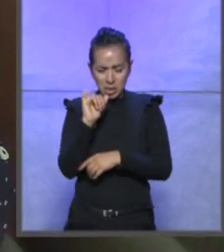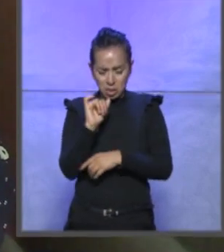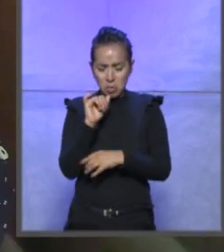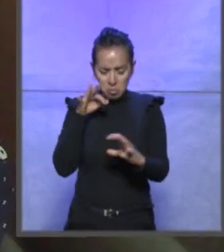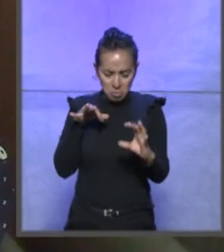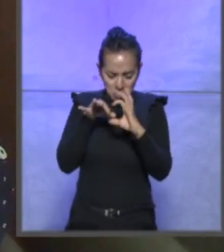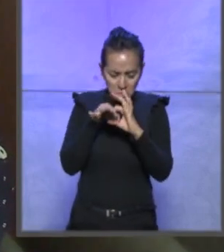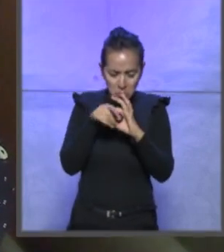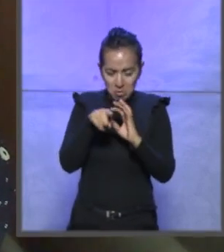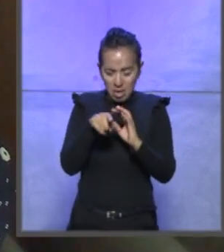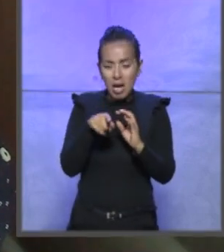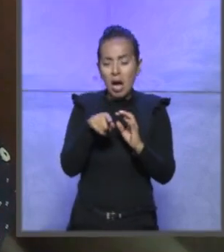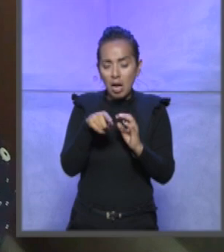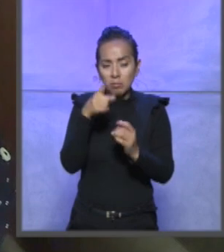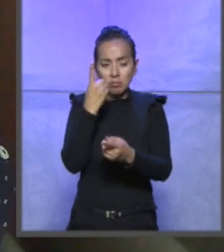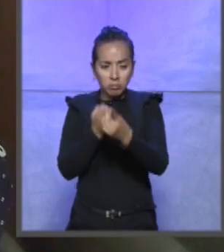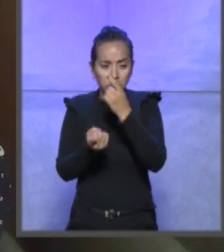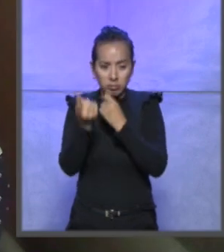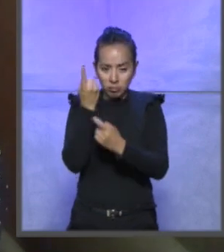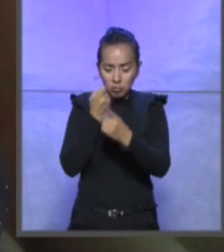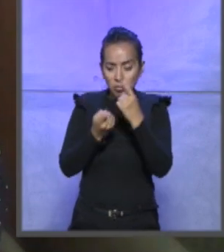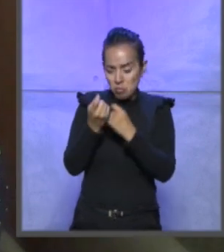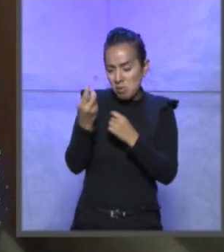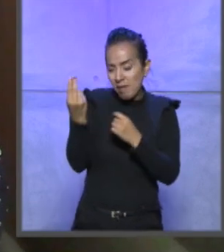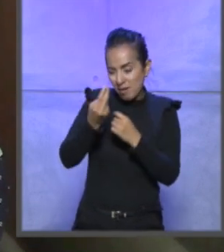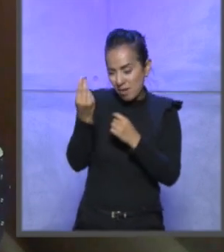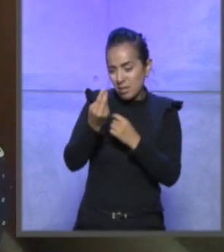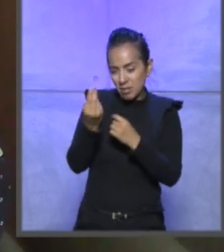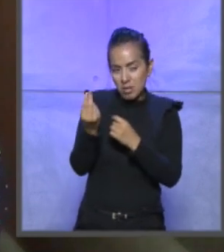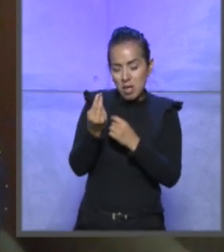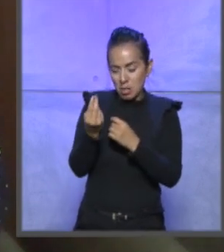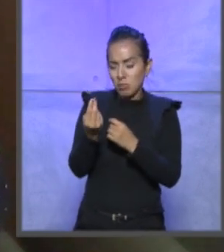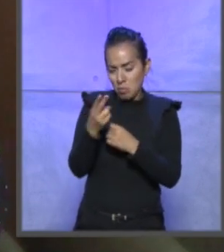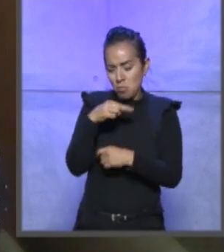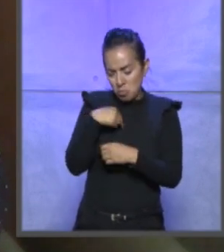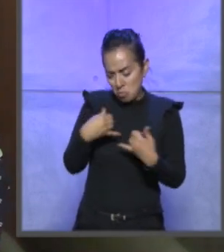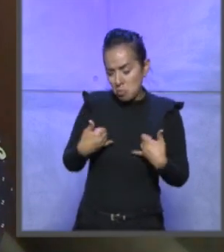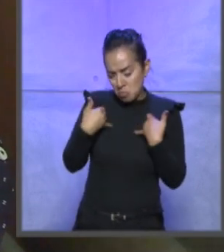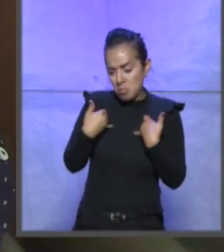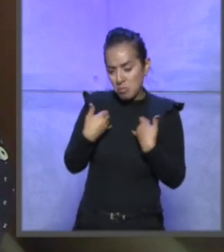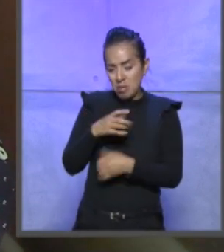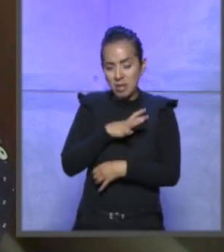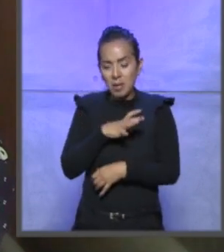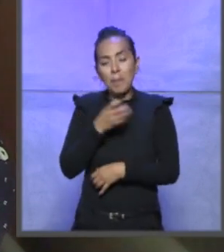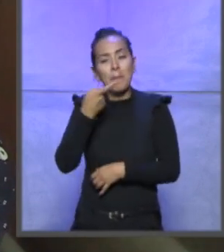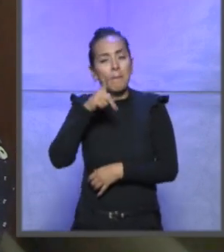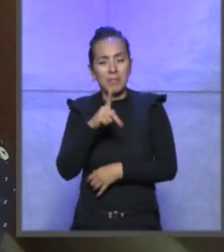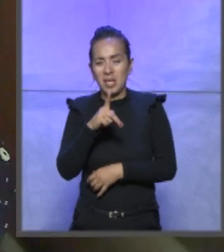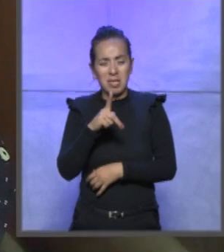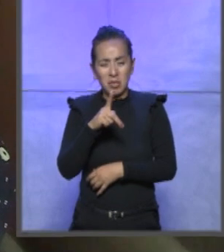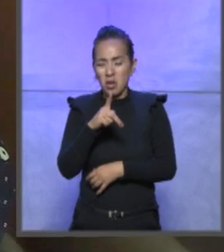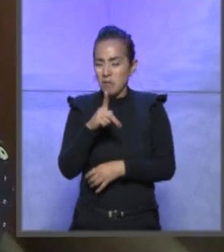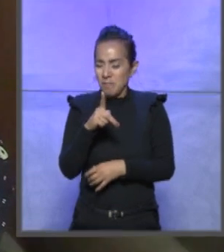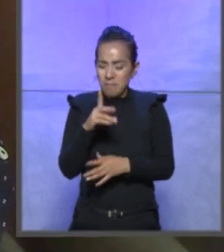sí responden a determinadas y a ciertas necesidades que como juventud tenemos, pero no